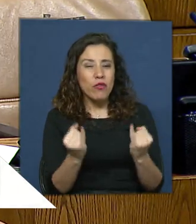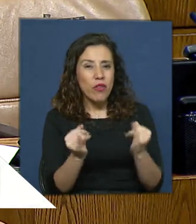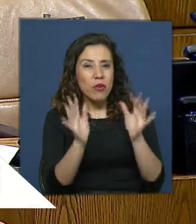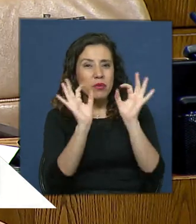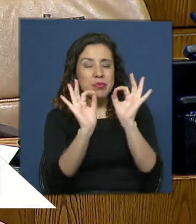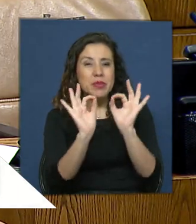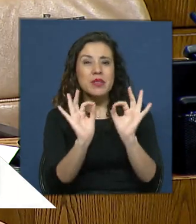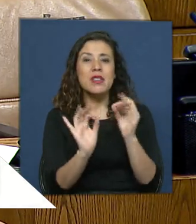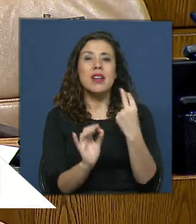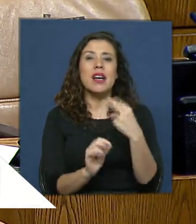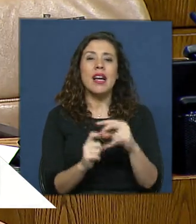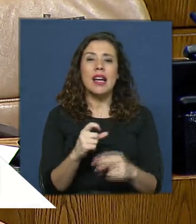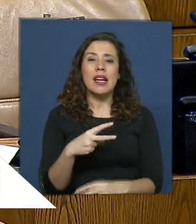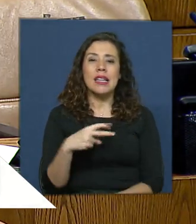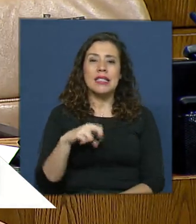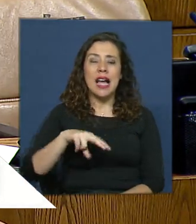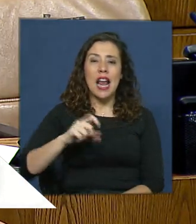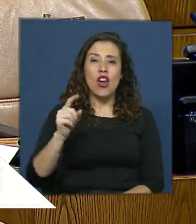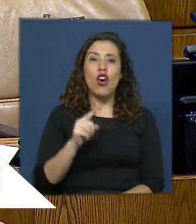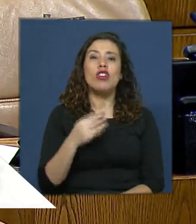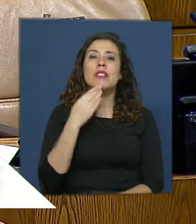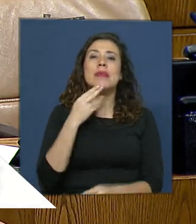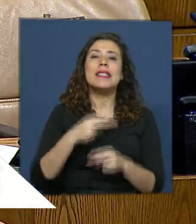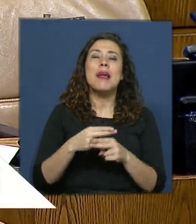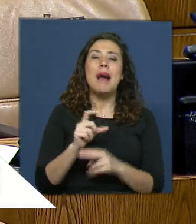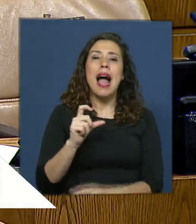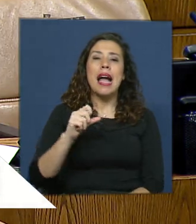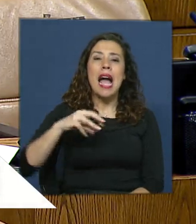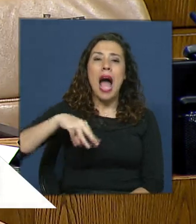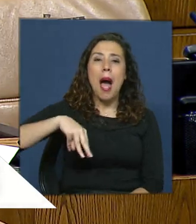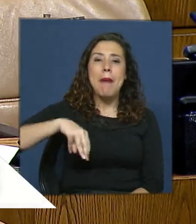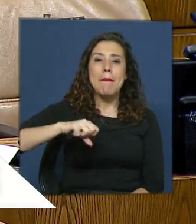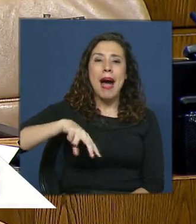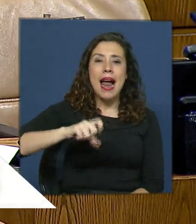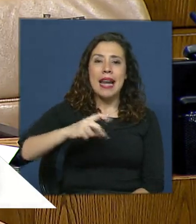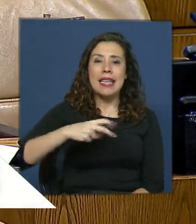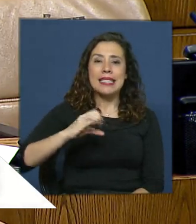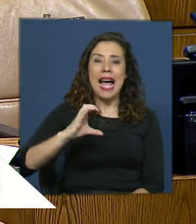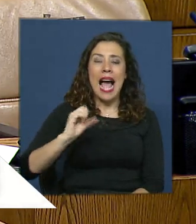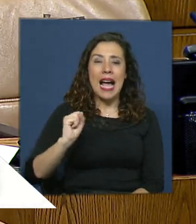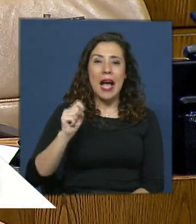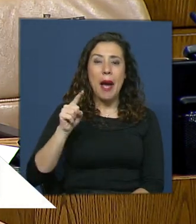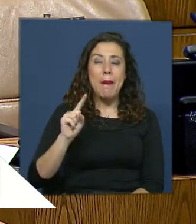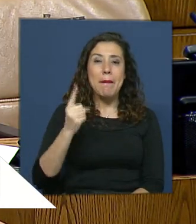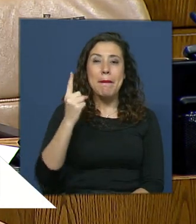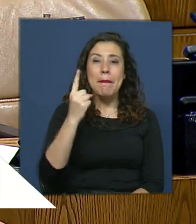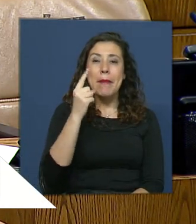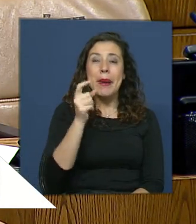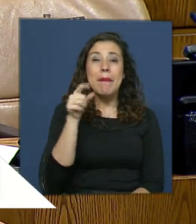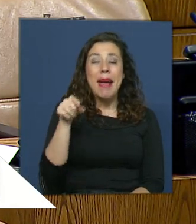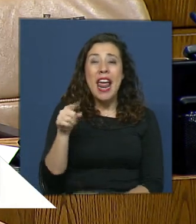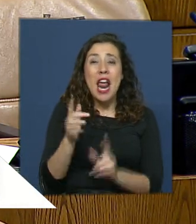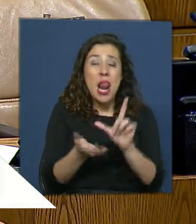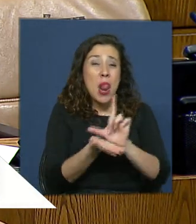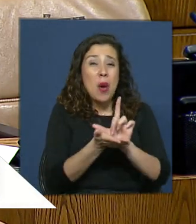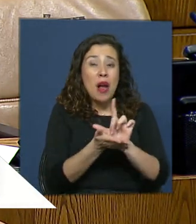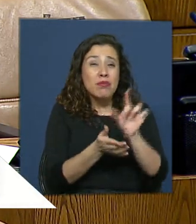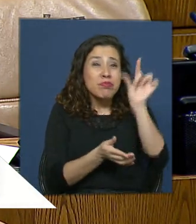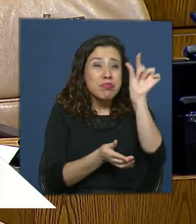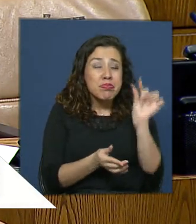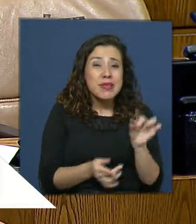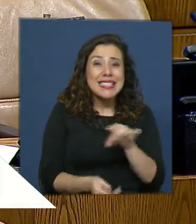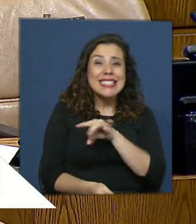los changos, también denominados camanchacas, situándolos en el primer repartimiento de Chile,